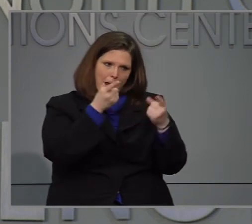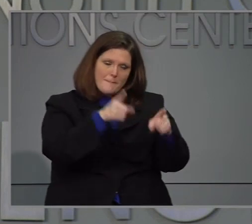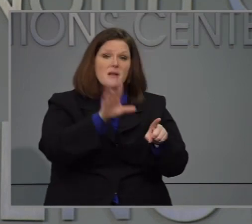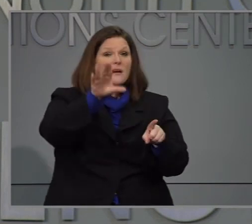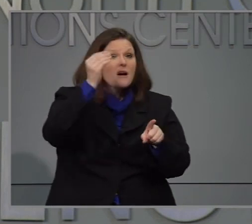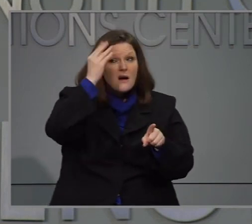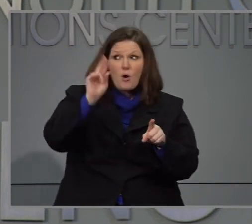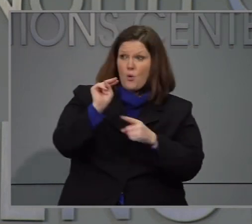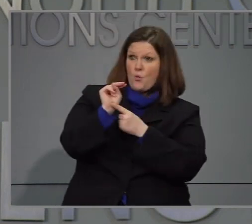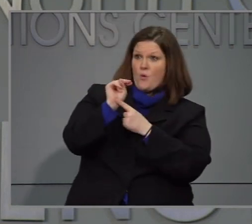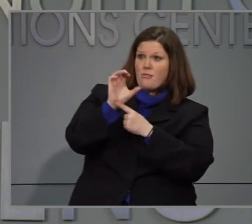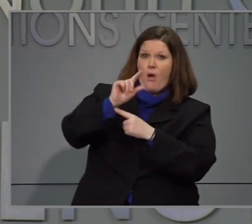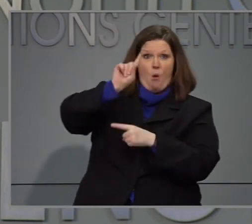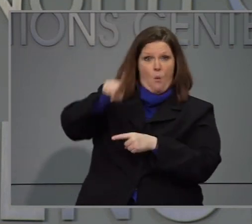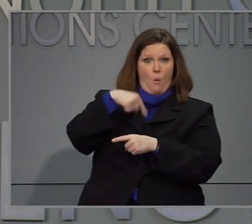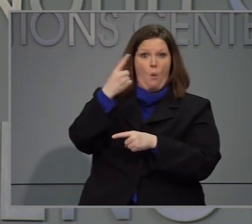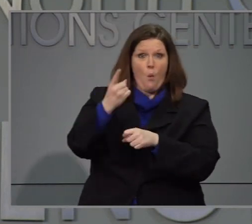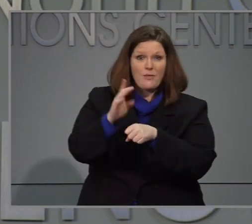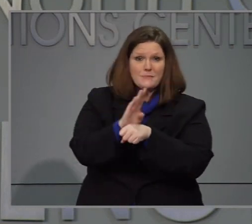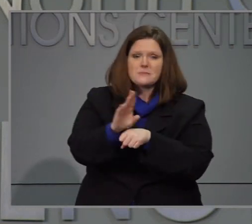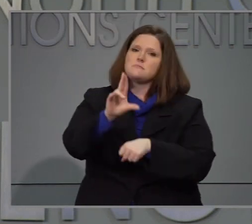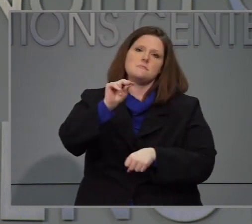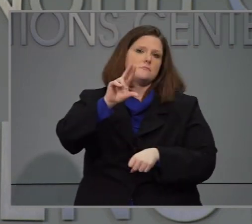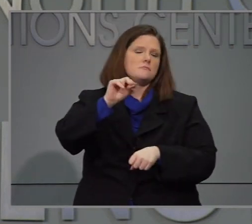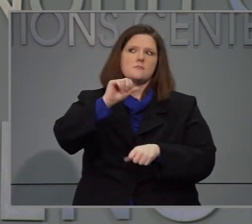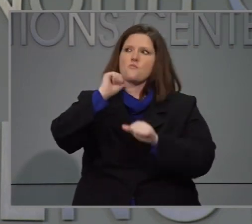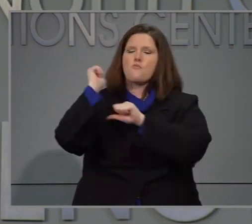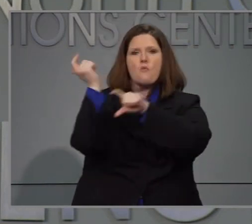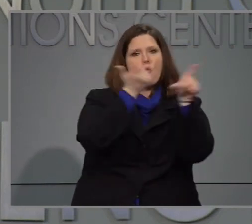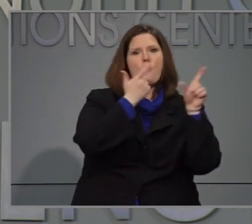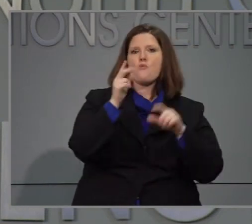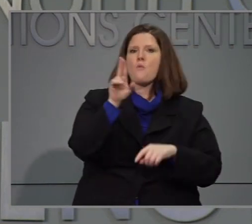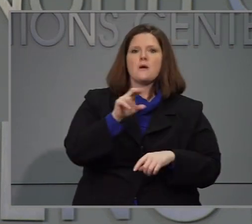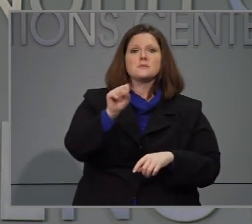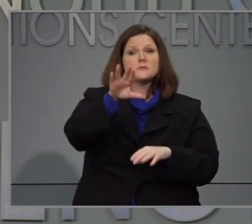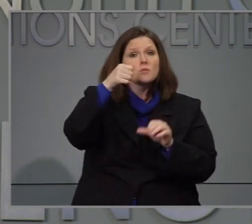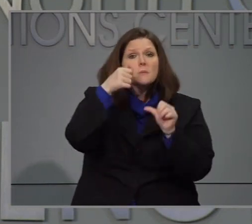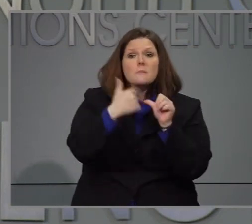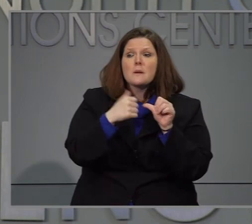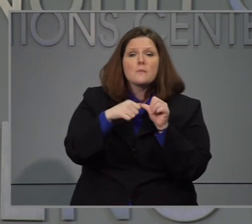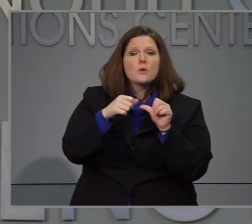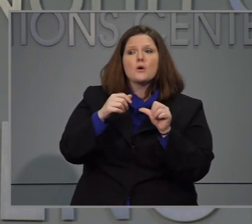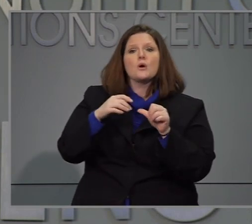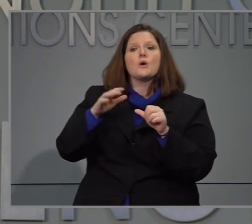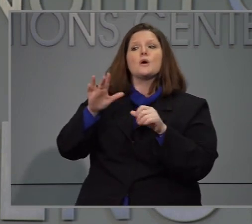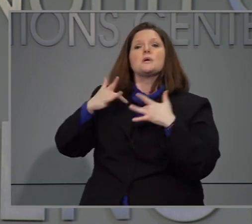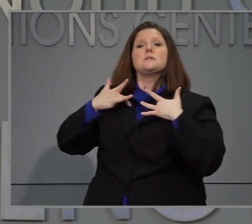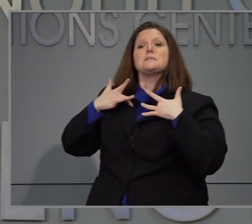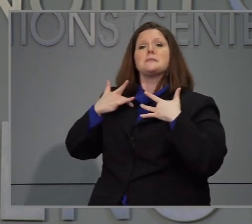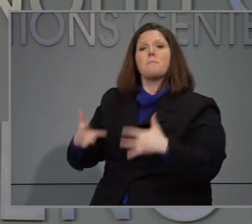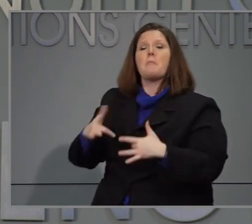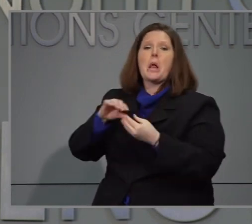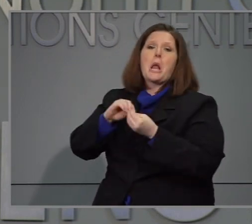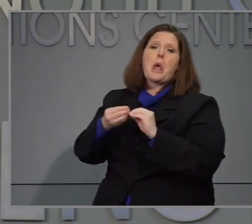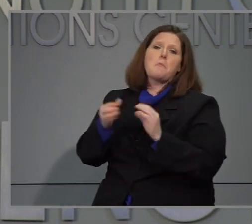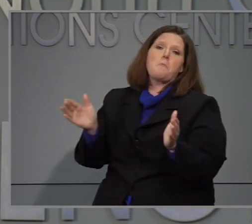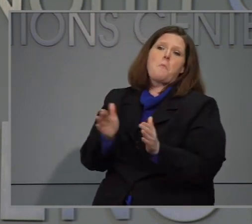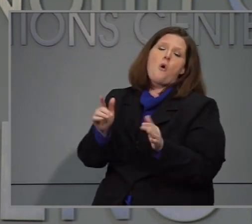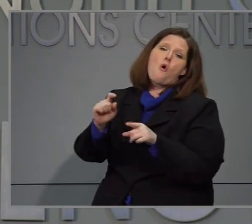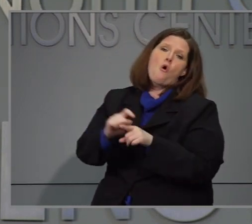un problema a nivel nacional. Recuerda que esto es diario. El número